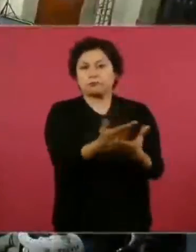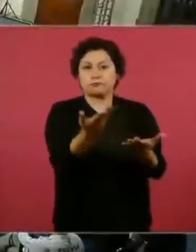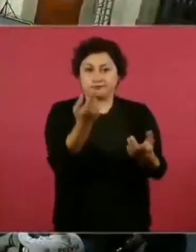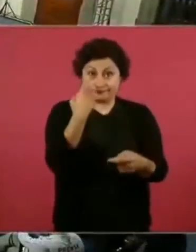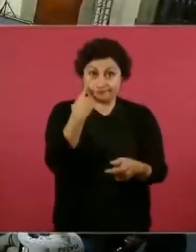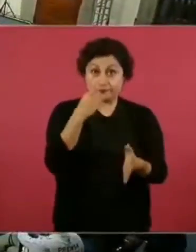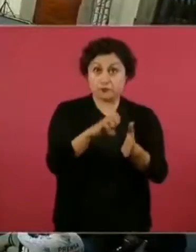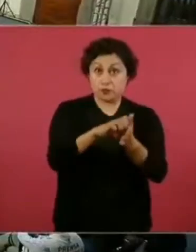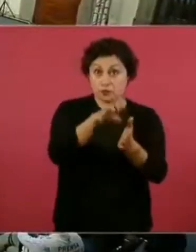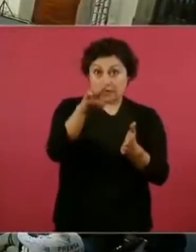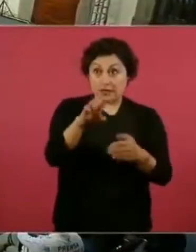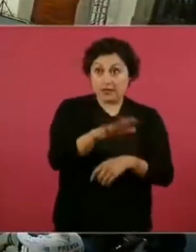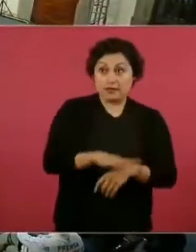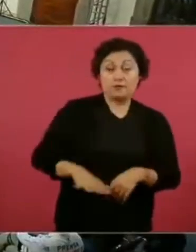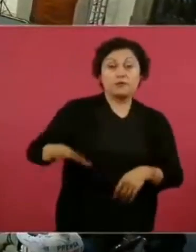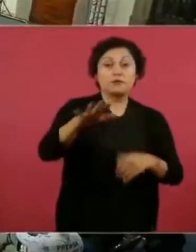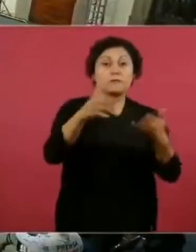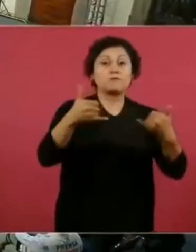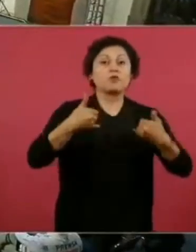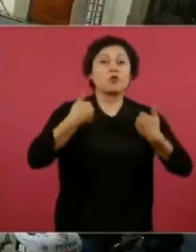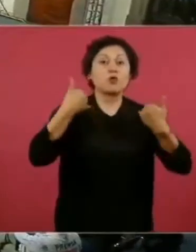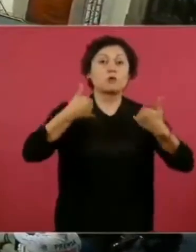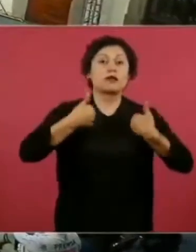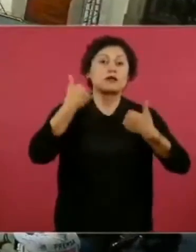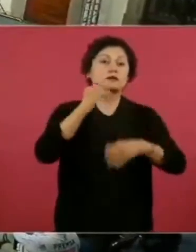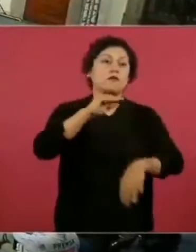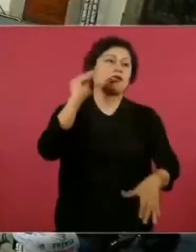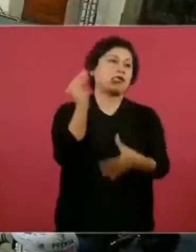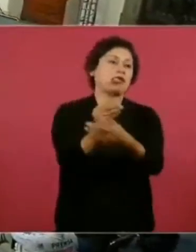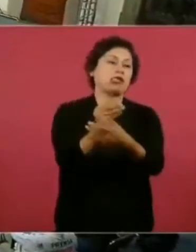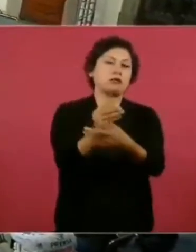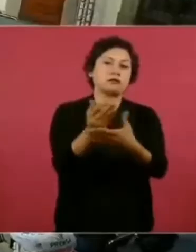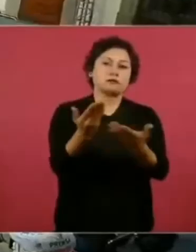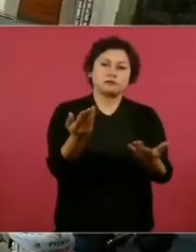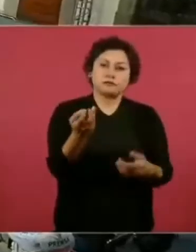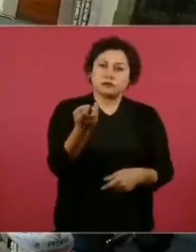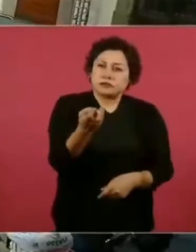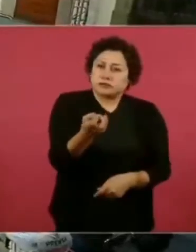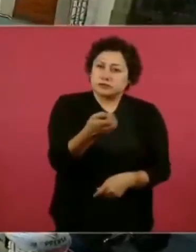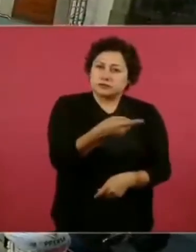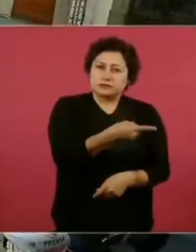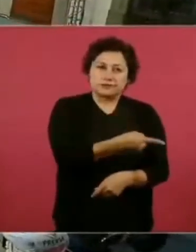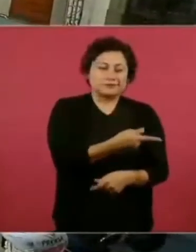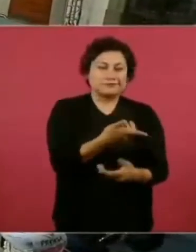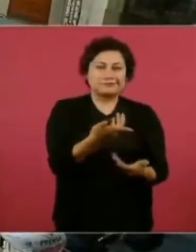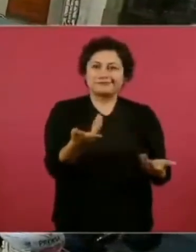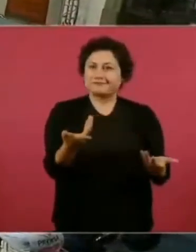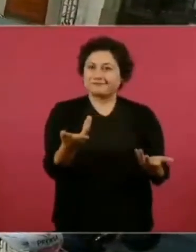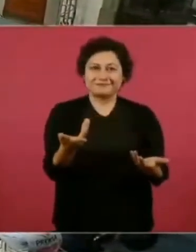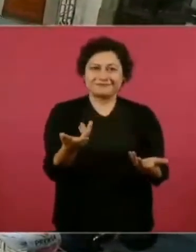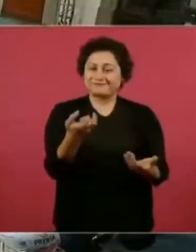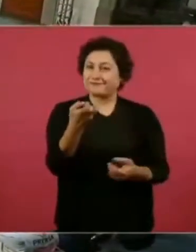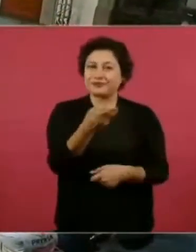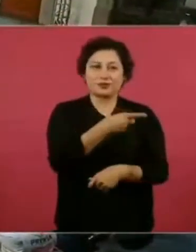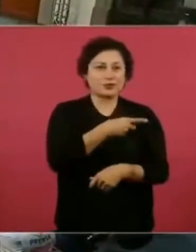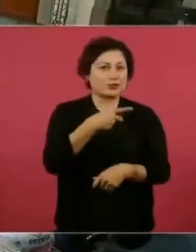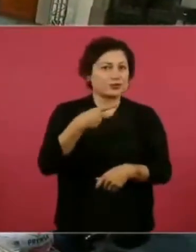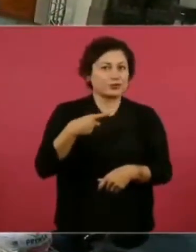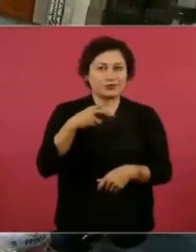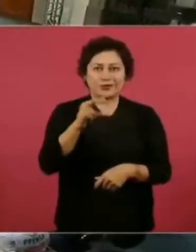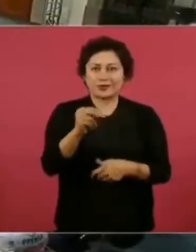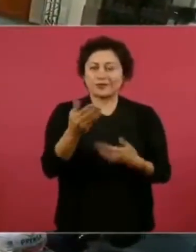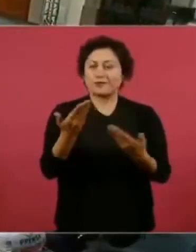Fue muy irresponsable el no atender a los jóvenes. Y no solo